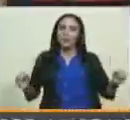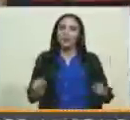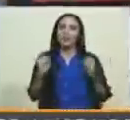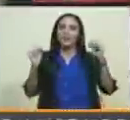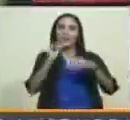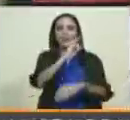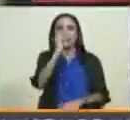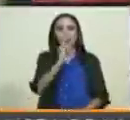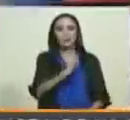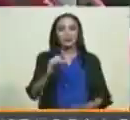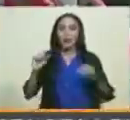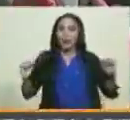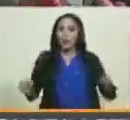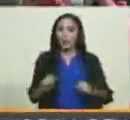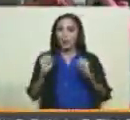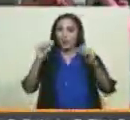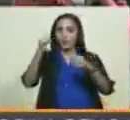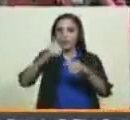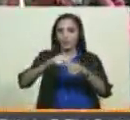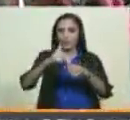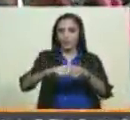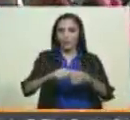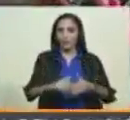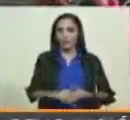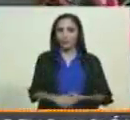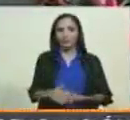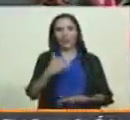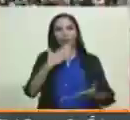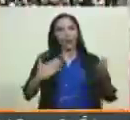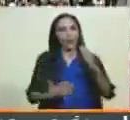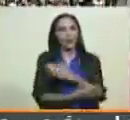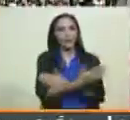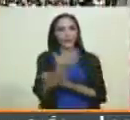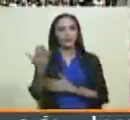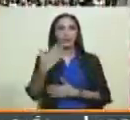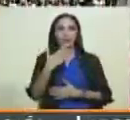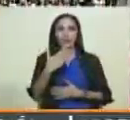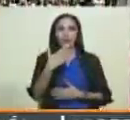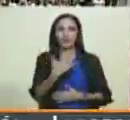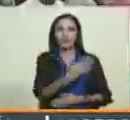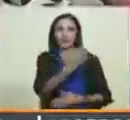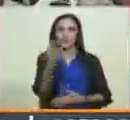Zulia! ¡Que viva Maracaibo! ¡Gracias, Maracaibo!